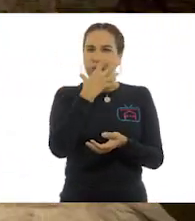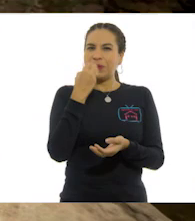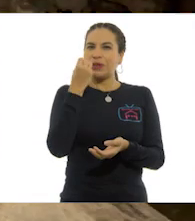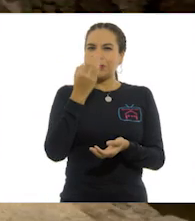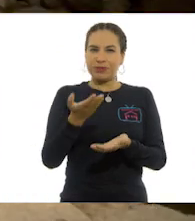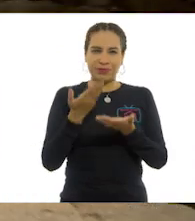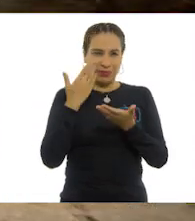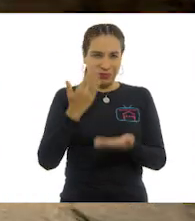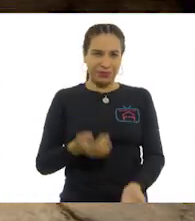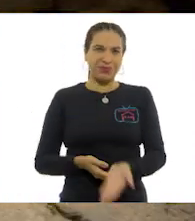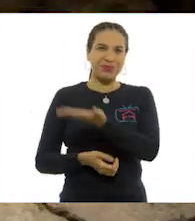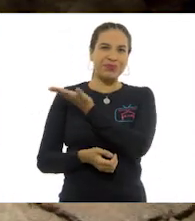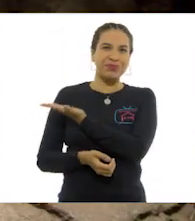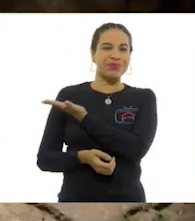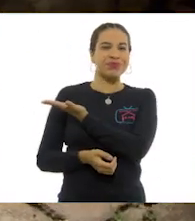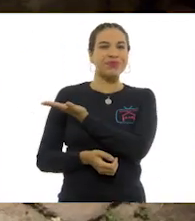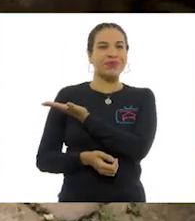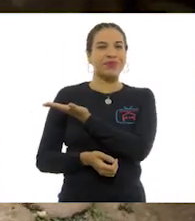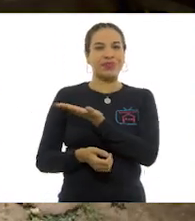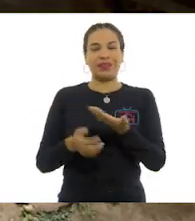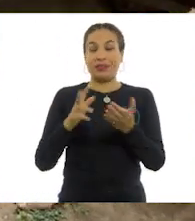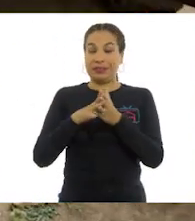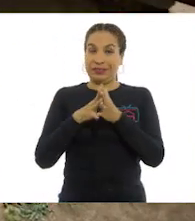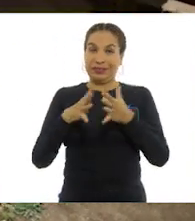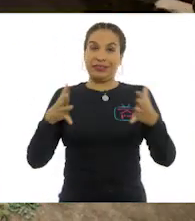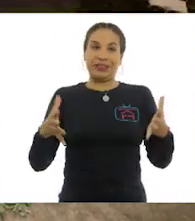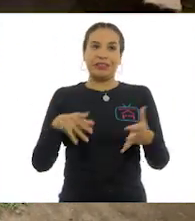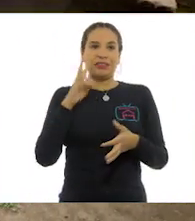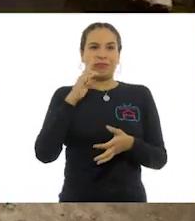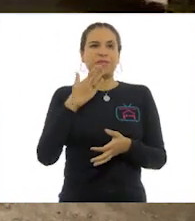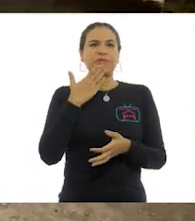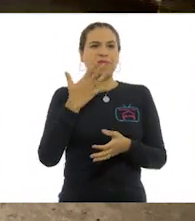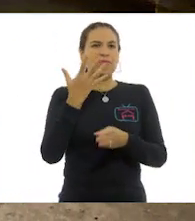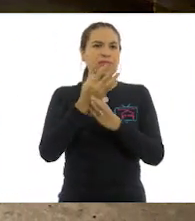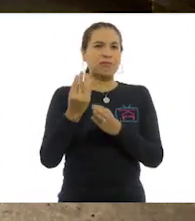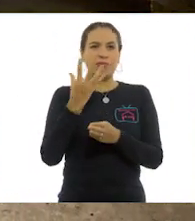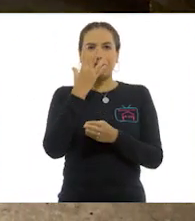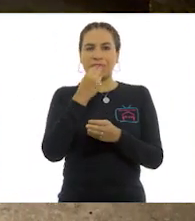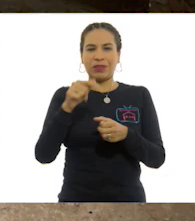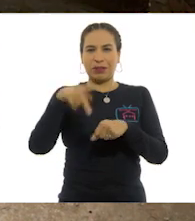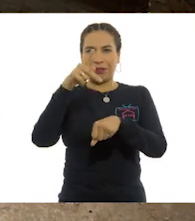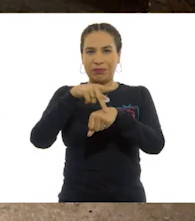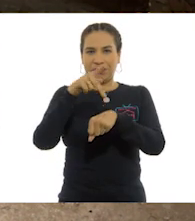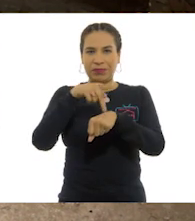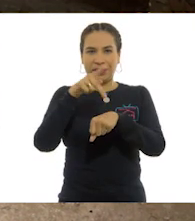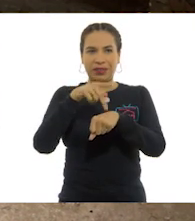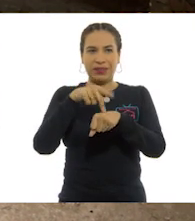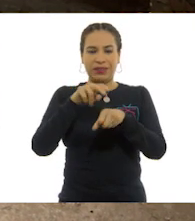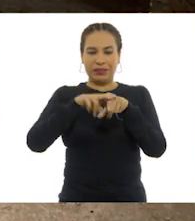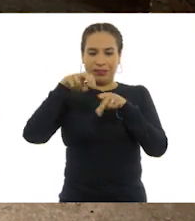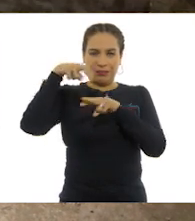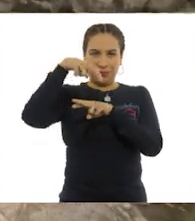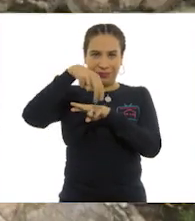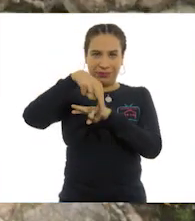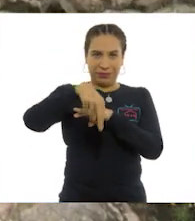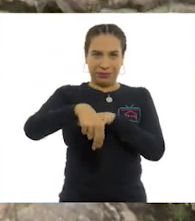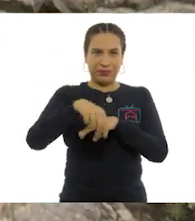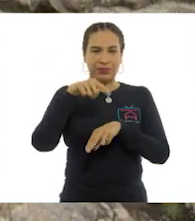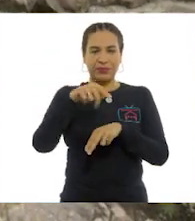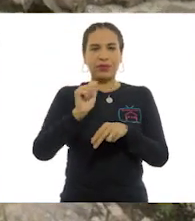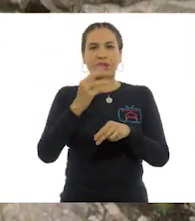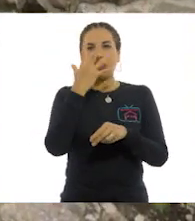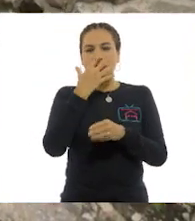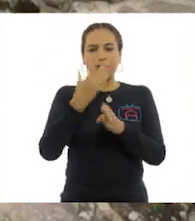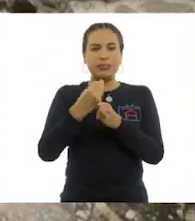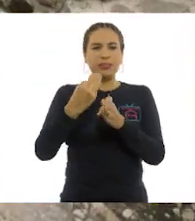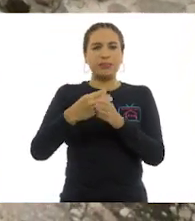extraordinaria. Como pueden ver, es un gran tamaño, muy bien hecha, delicadamente con la piedra, tiene unos escalones que bajan. Estuvo